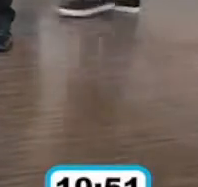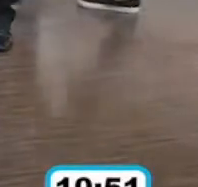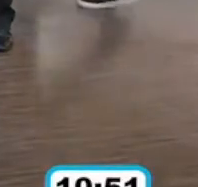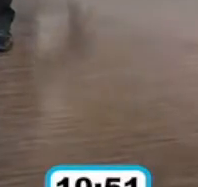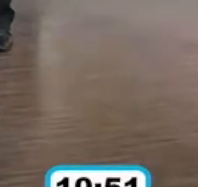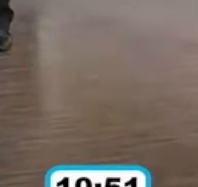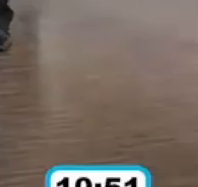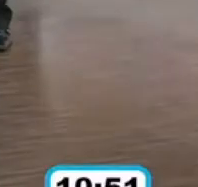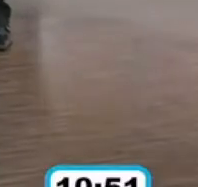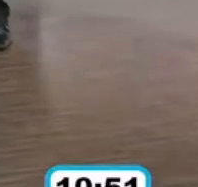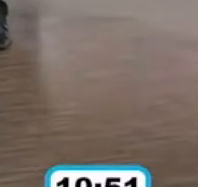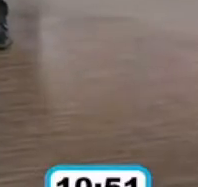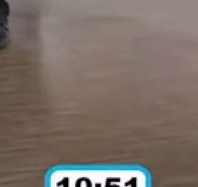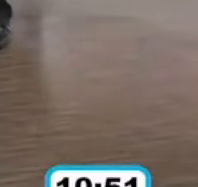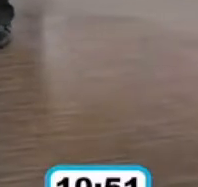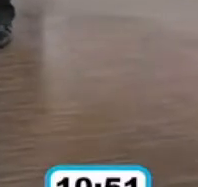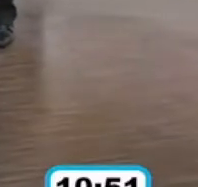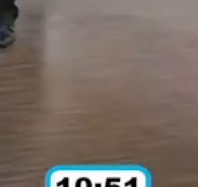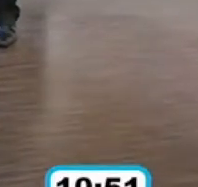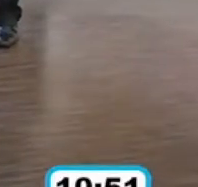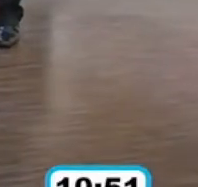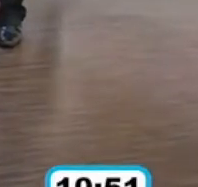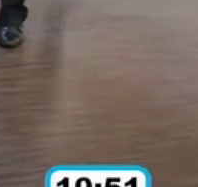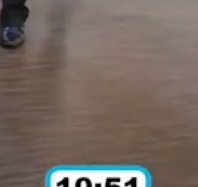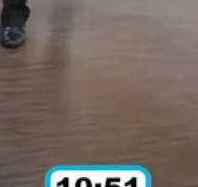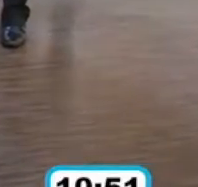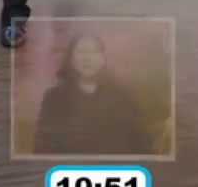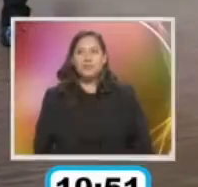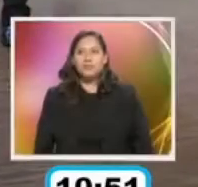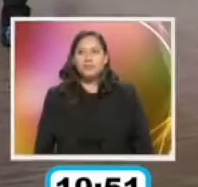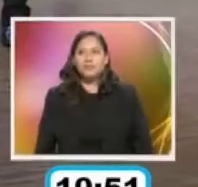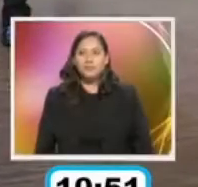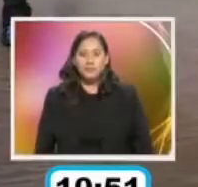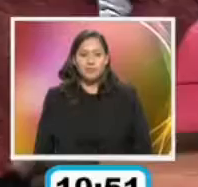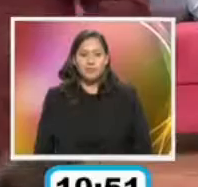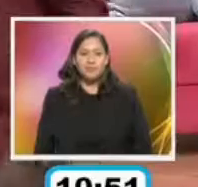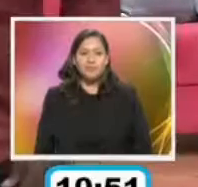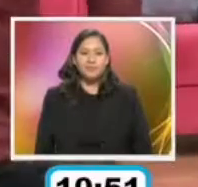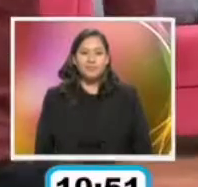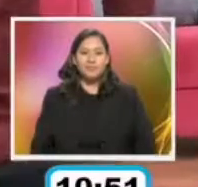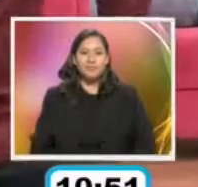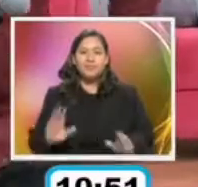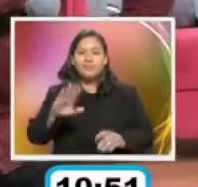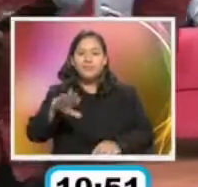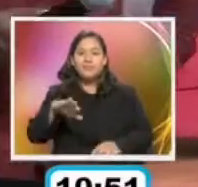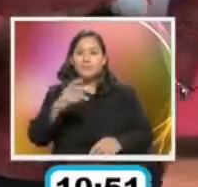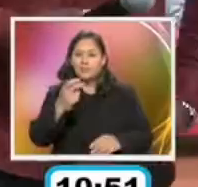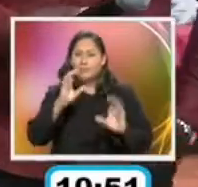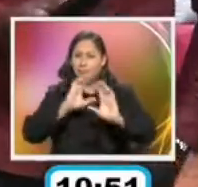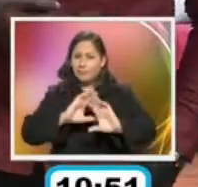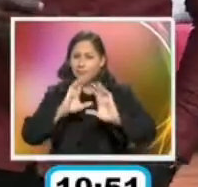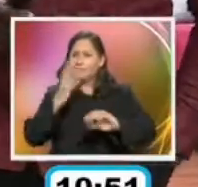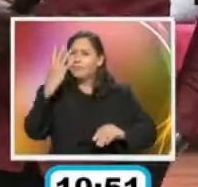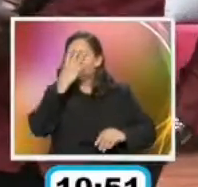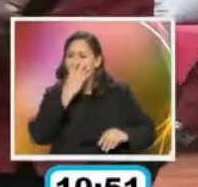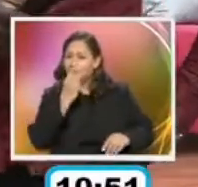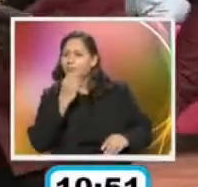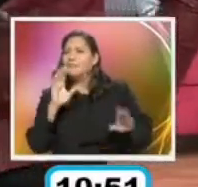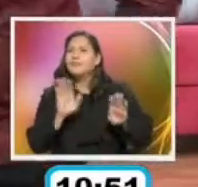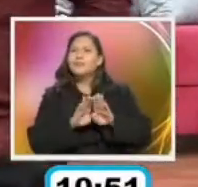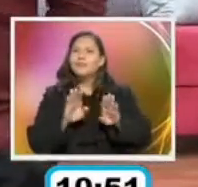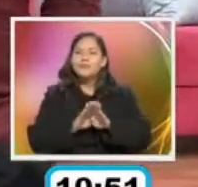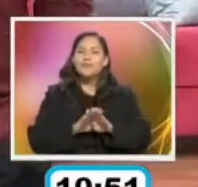Ay, ya me cansé. Pura berraquera. Así es. Oigan, esta canción, bella, bella